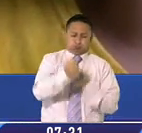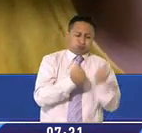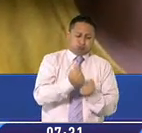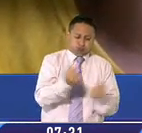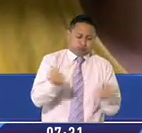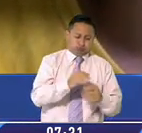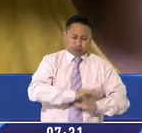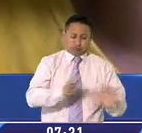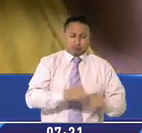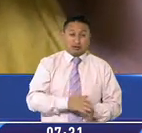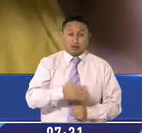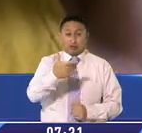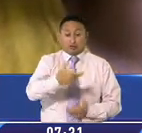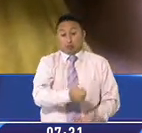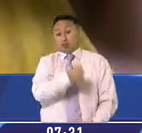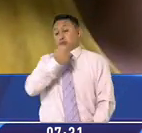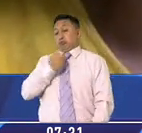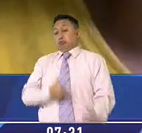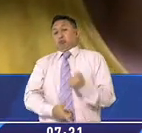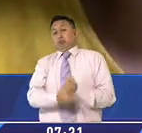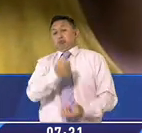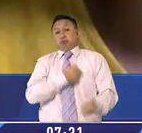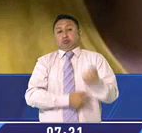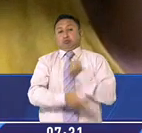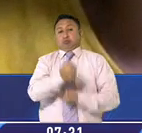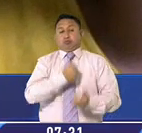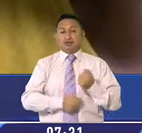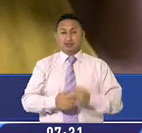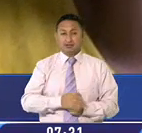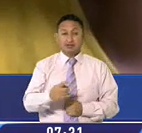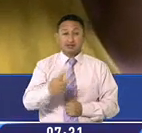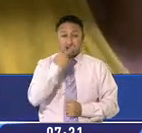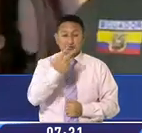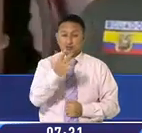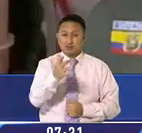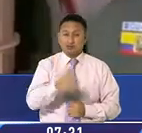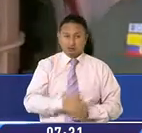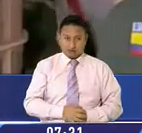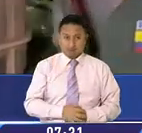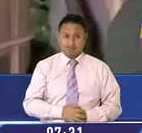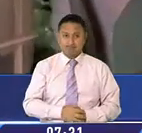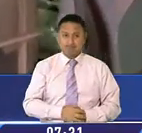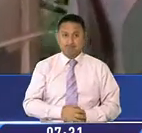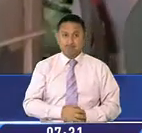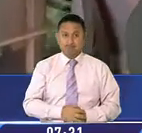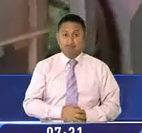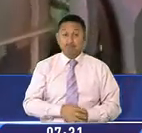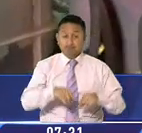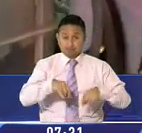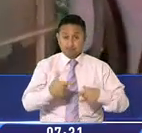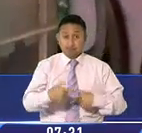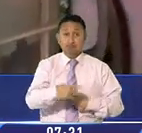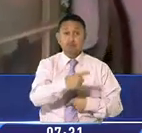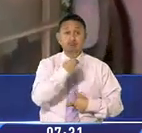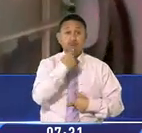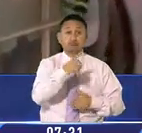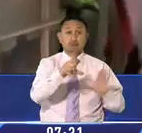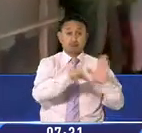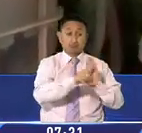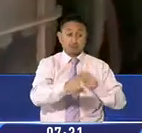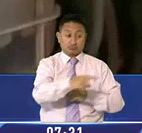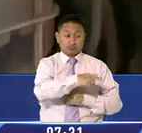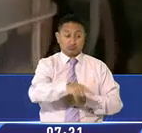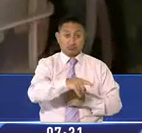amarrando con una soga del pie y luego continuar a jalarlos donde había oxígeno porque no se aguantaba más. A pesar de que existe prohibición de realizar trabajos